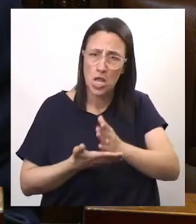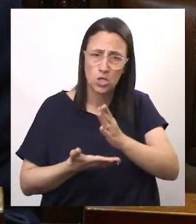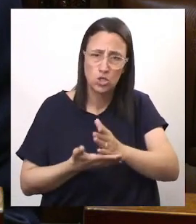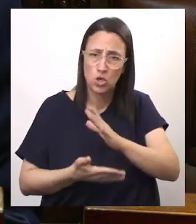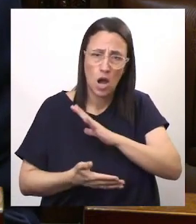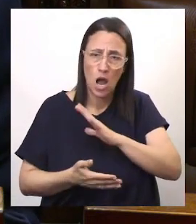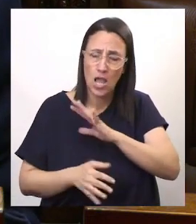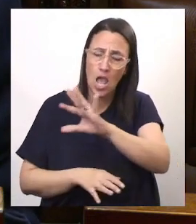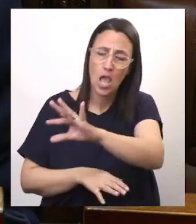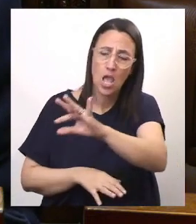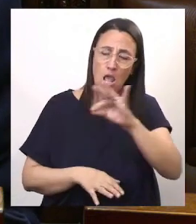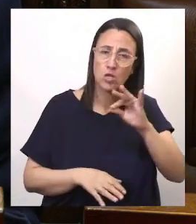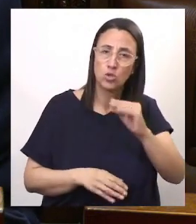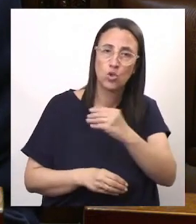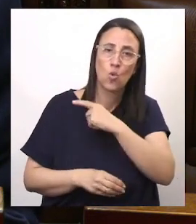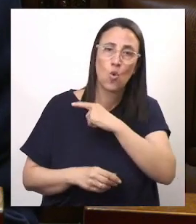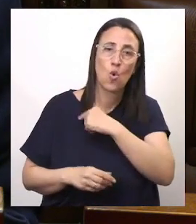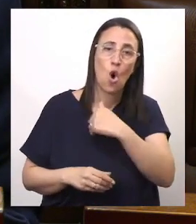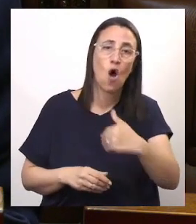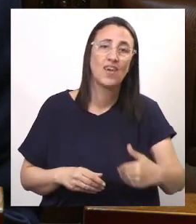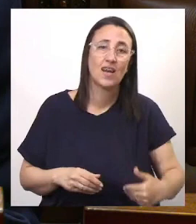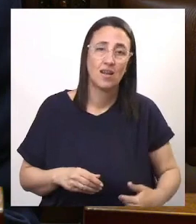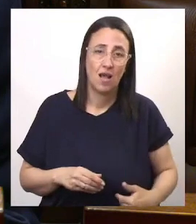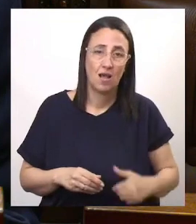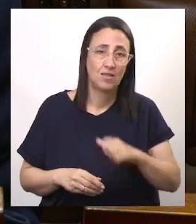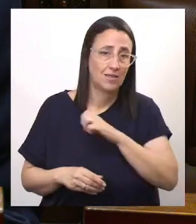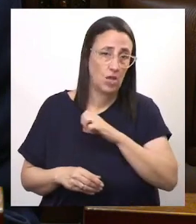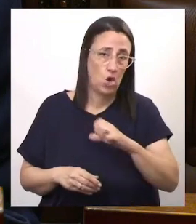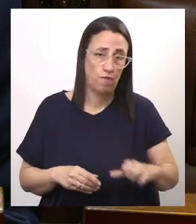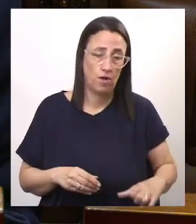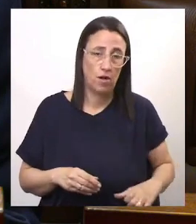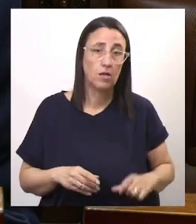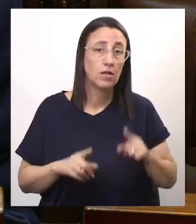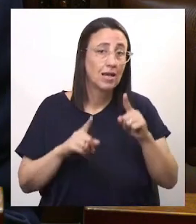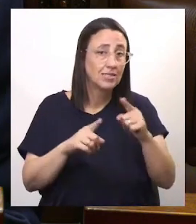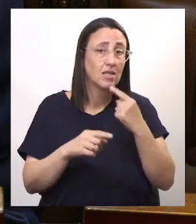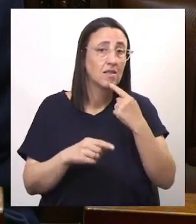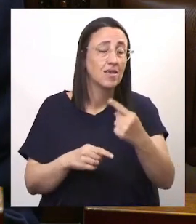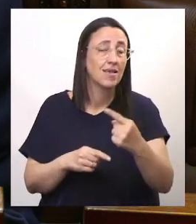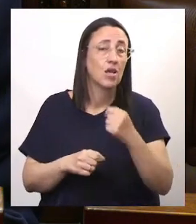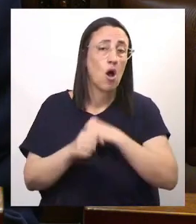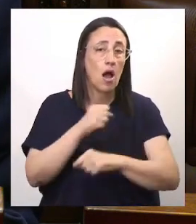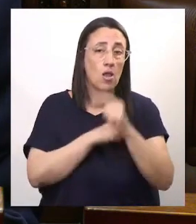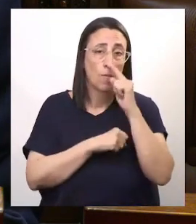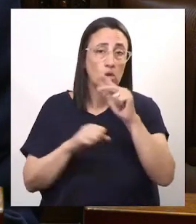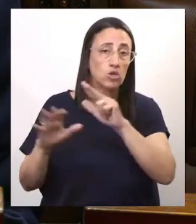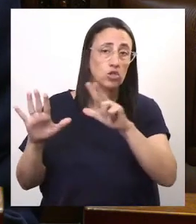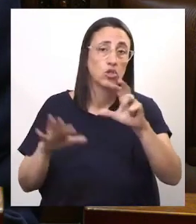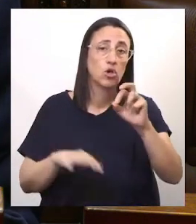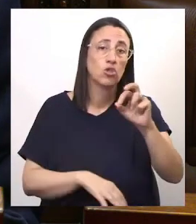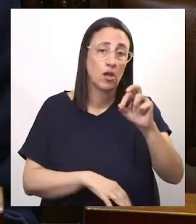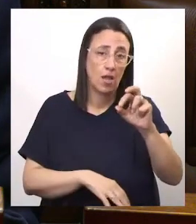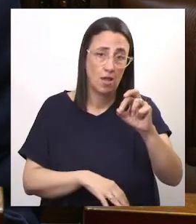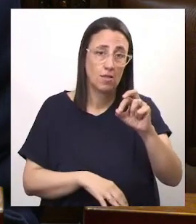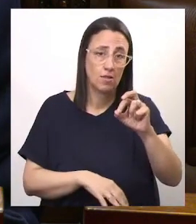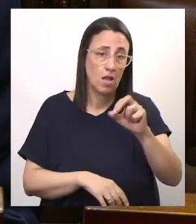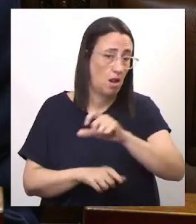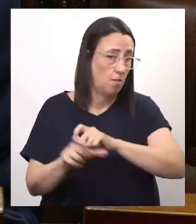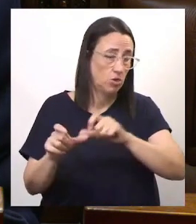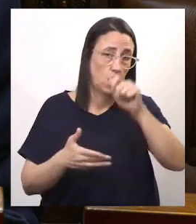gobernantes. Y así lo reconocieron los constituyentes en 1830.